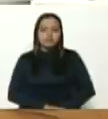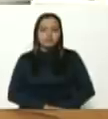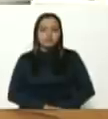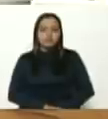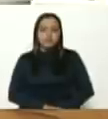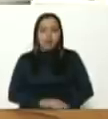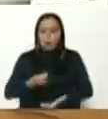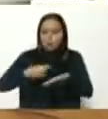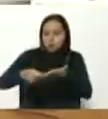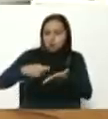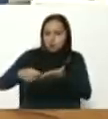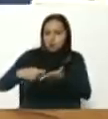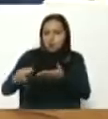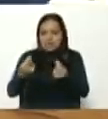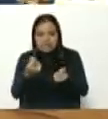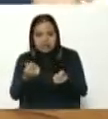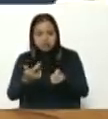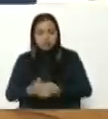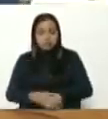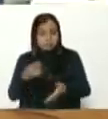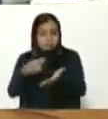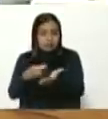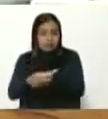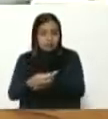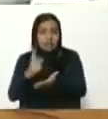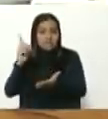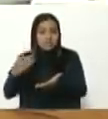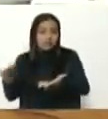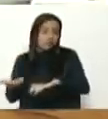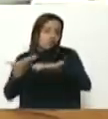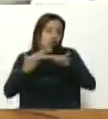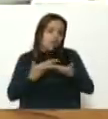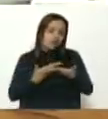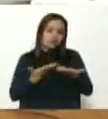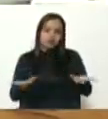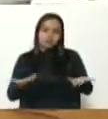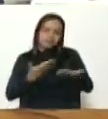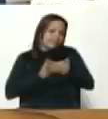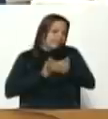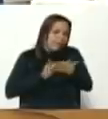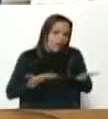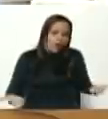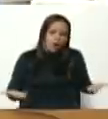constante y sonante, y que también recibimos en donación, como hemos recibido,